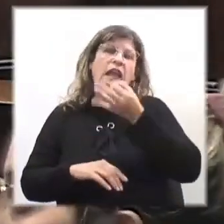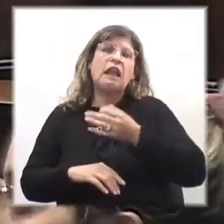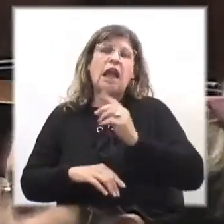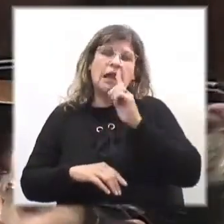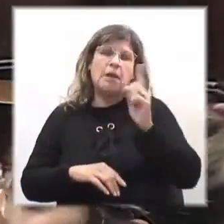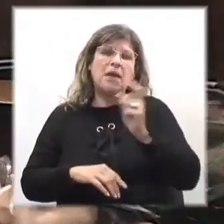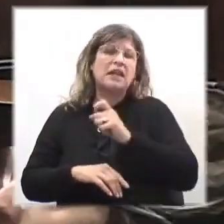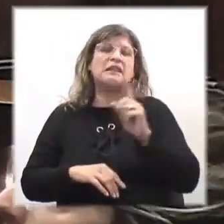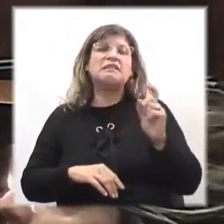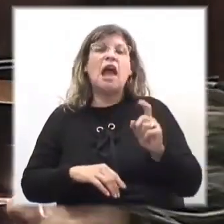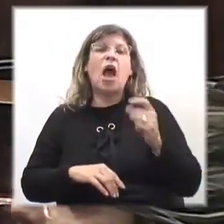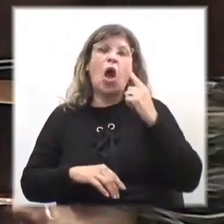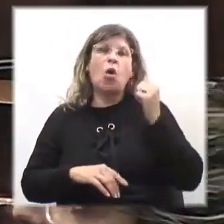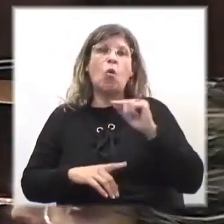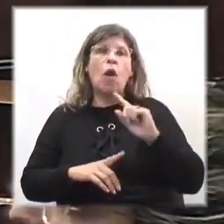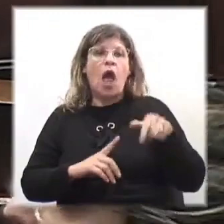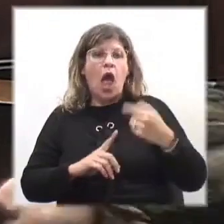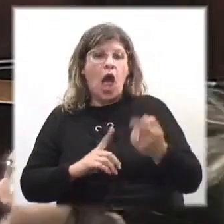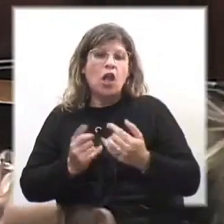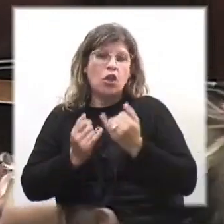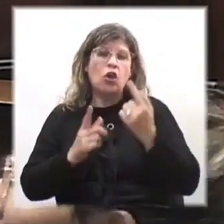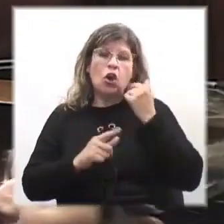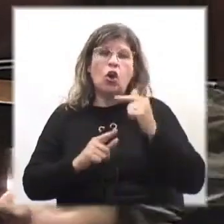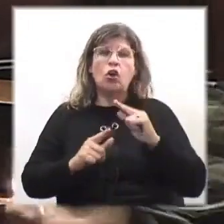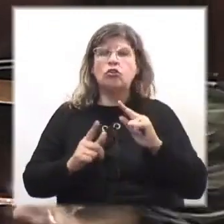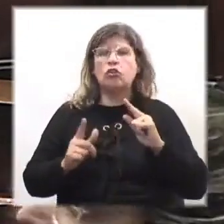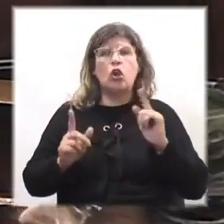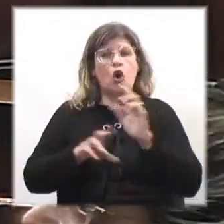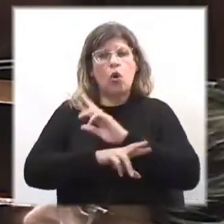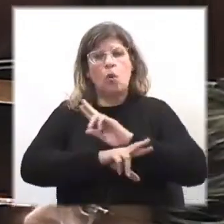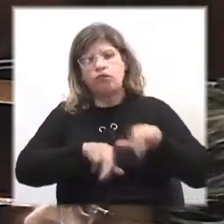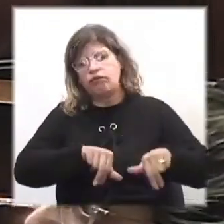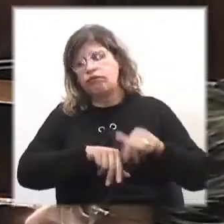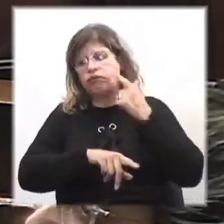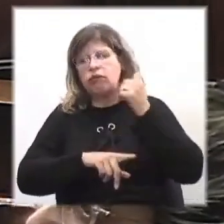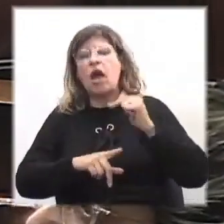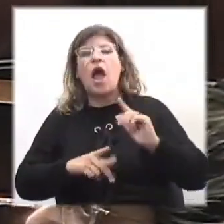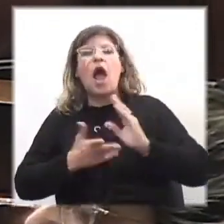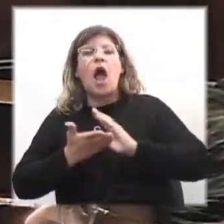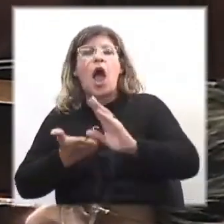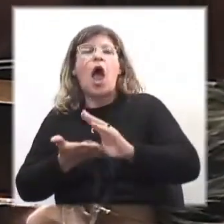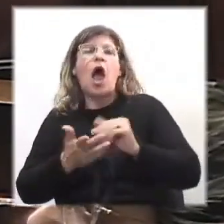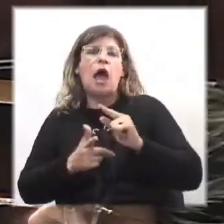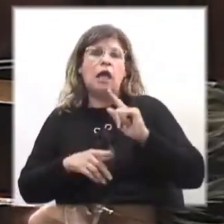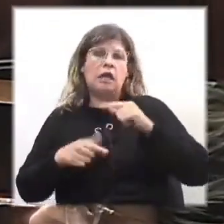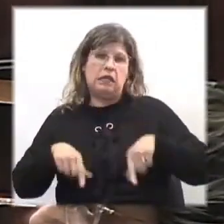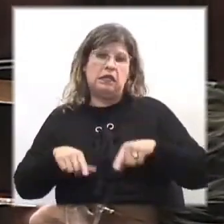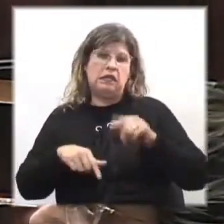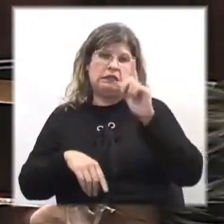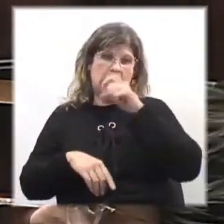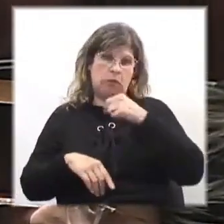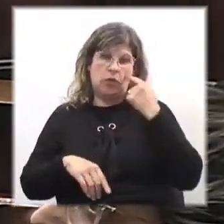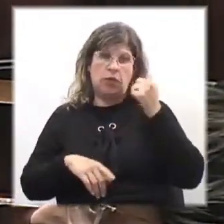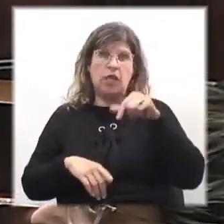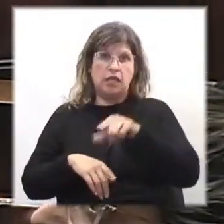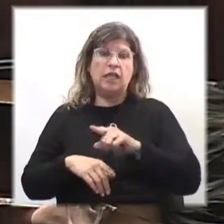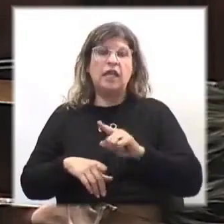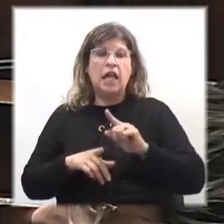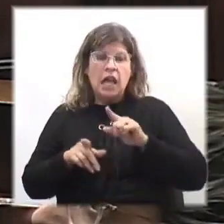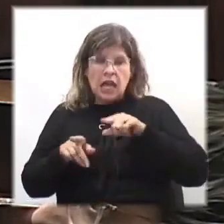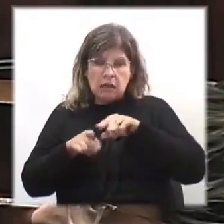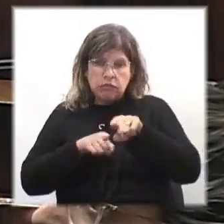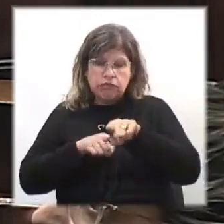al otro día le niegan el acceso a un préstamo No reembolsable por tanto una donación a la intendencia de Montevideo que iba